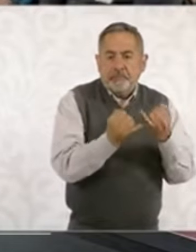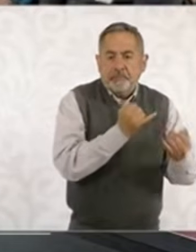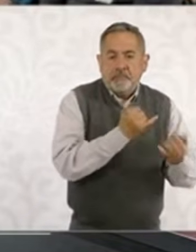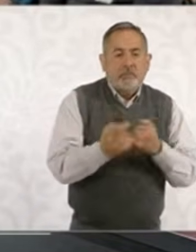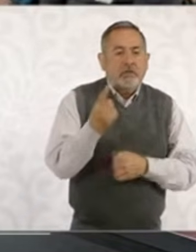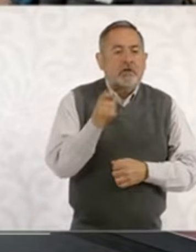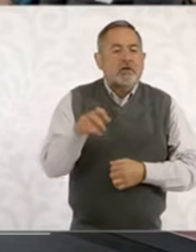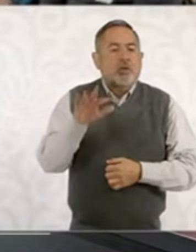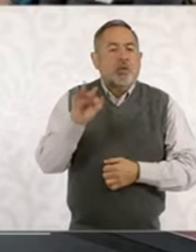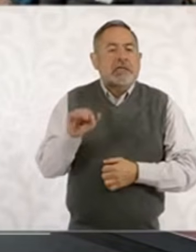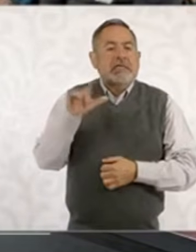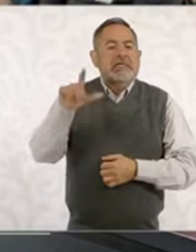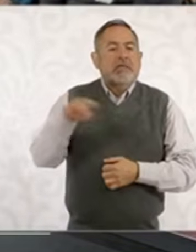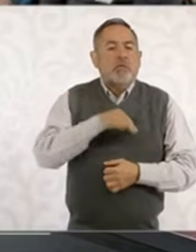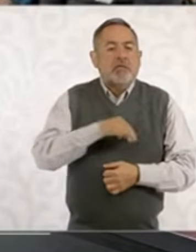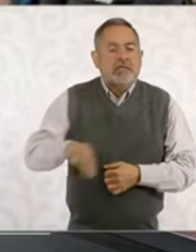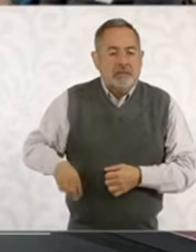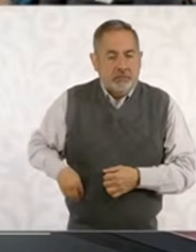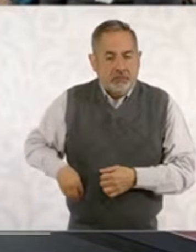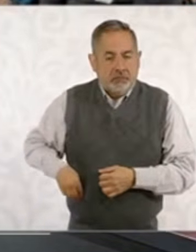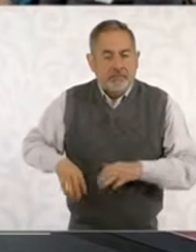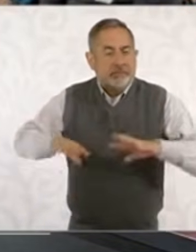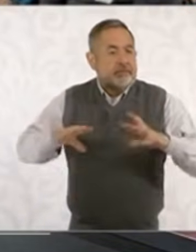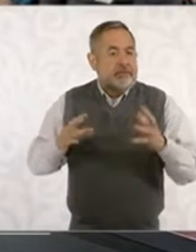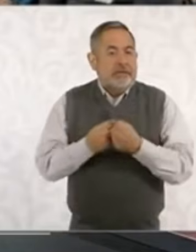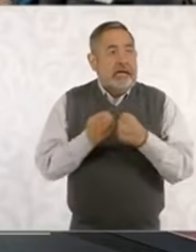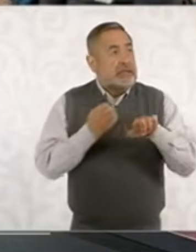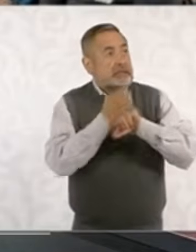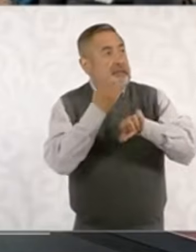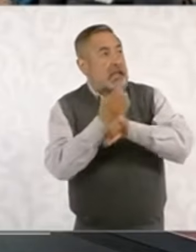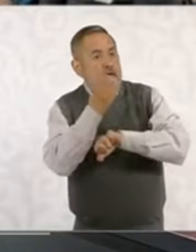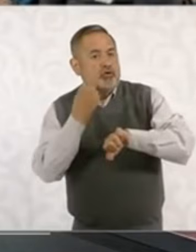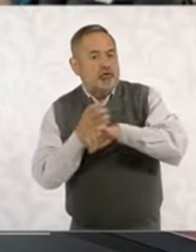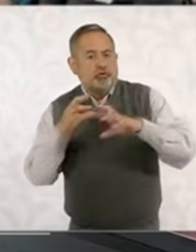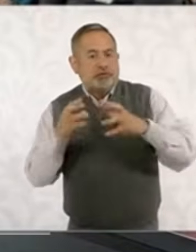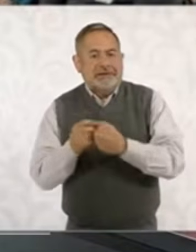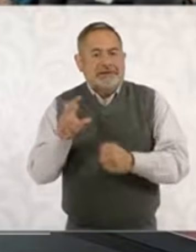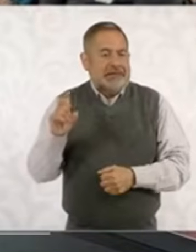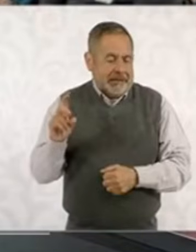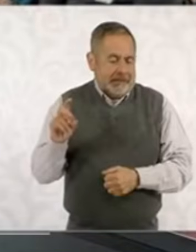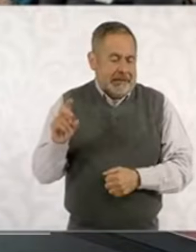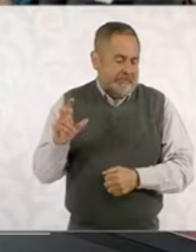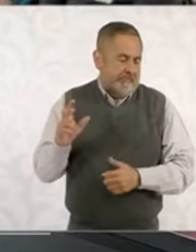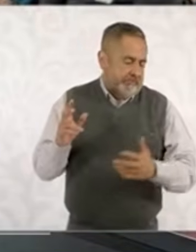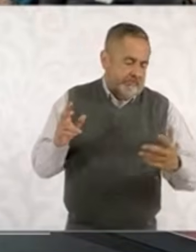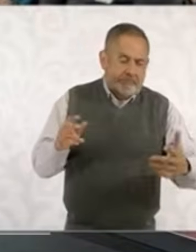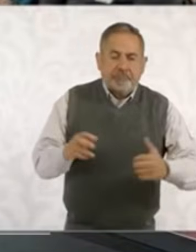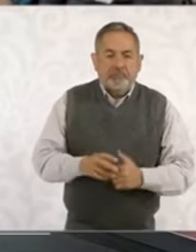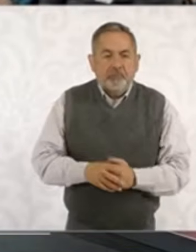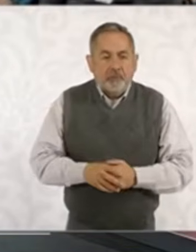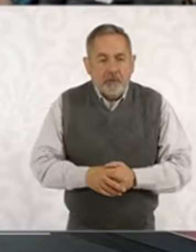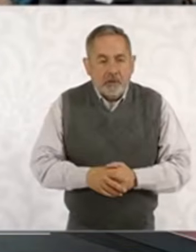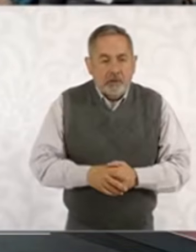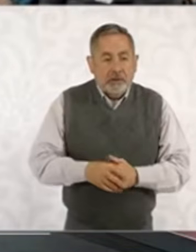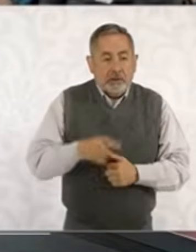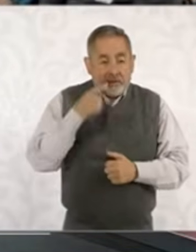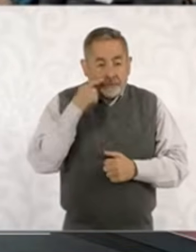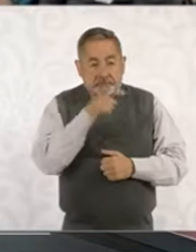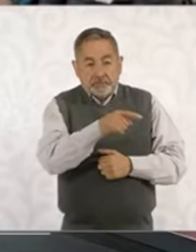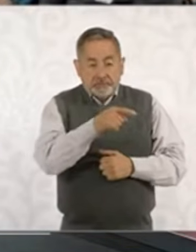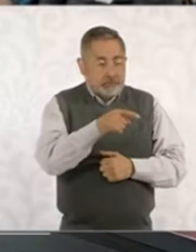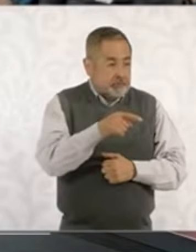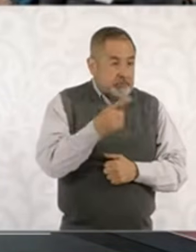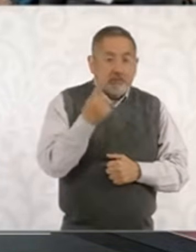de 30 estados de la República. En los casos donde los proyectos suman más de